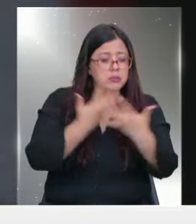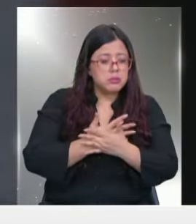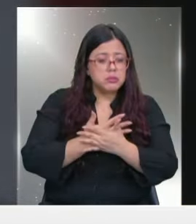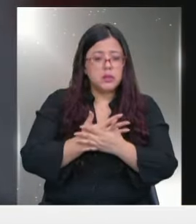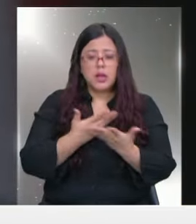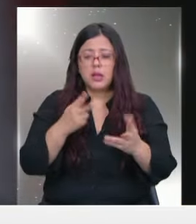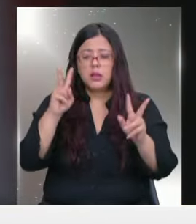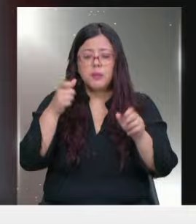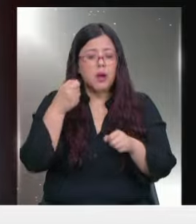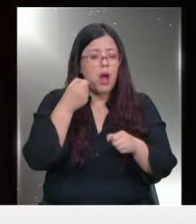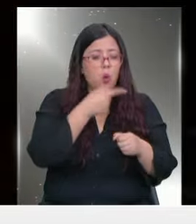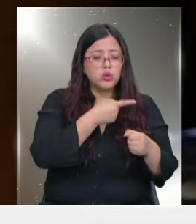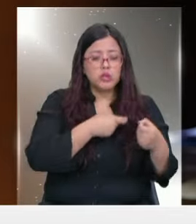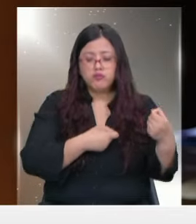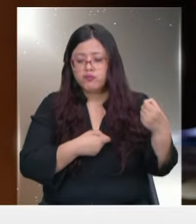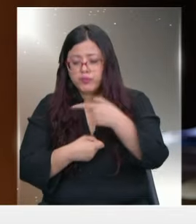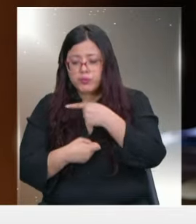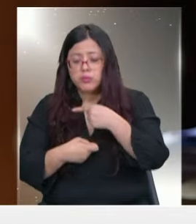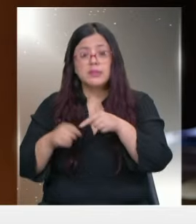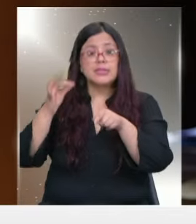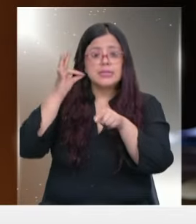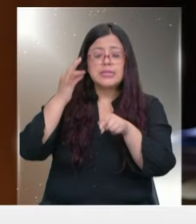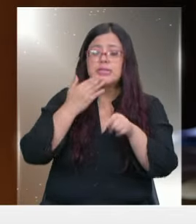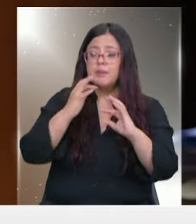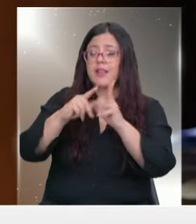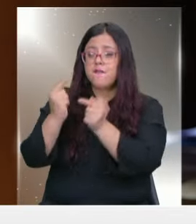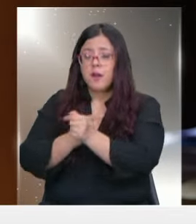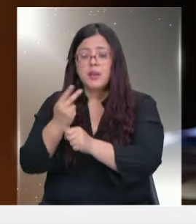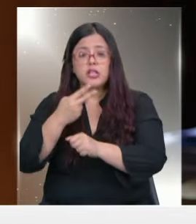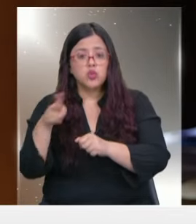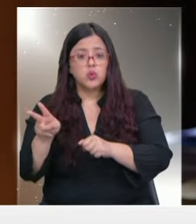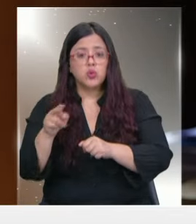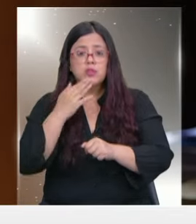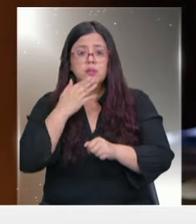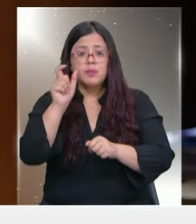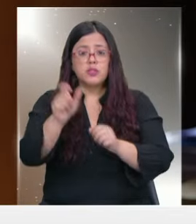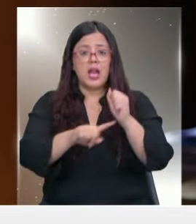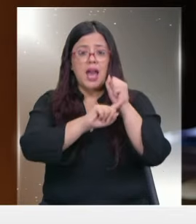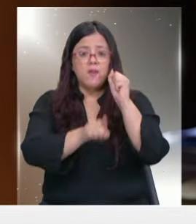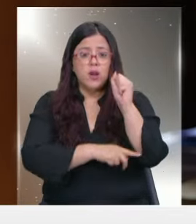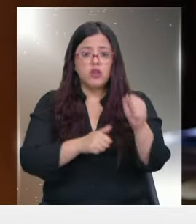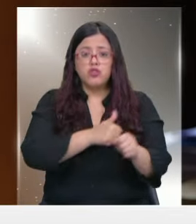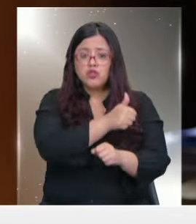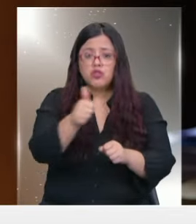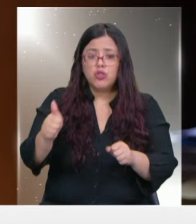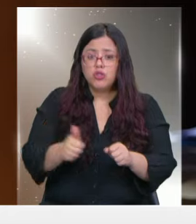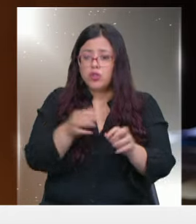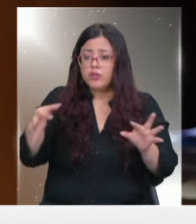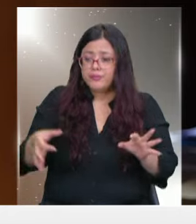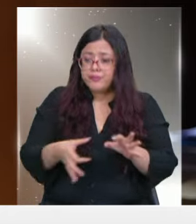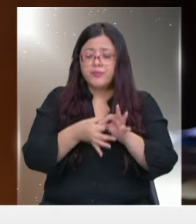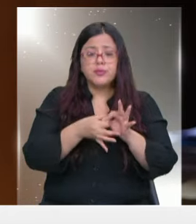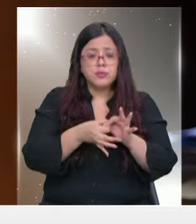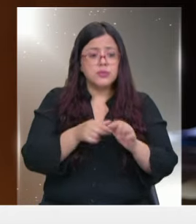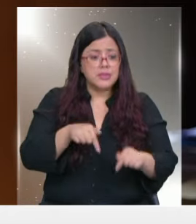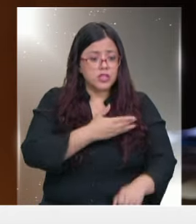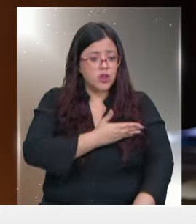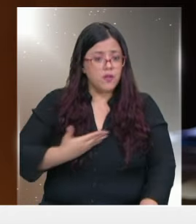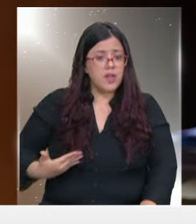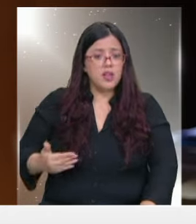categóricas. Ella, al igual que su familia, e incluso este abogado, somos todos partidarios de este gobierno. Aquí no hay